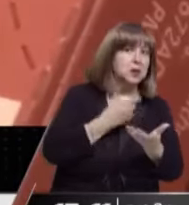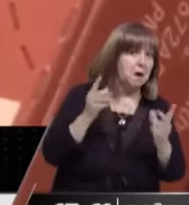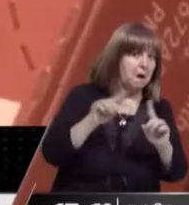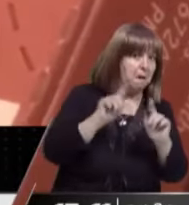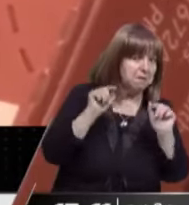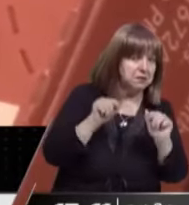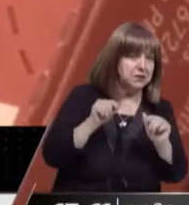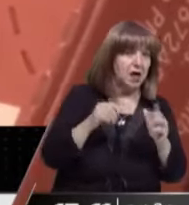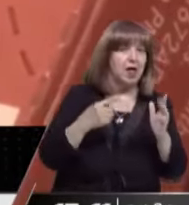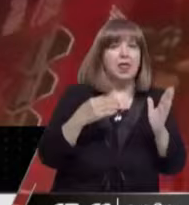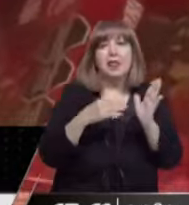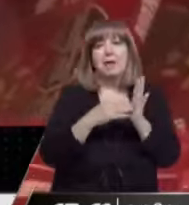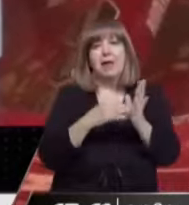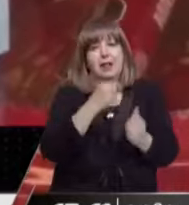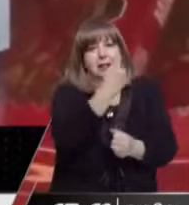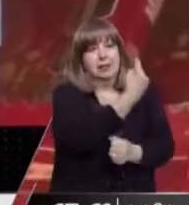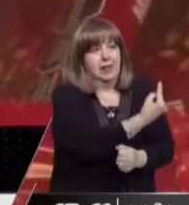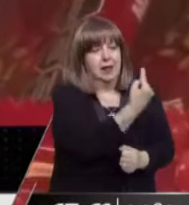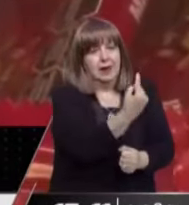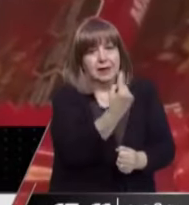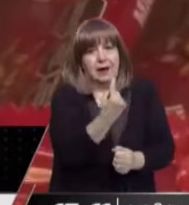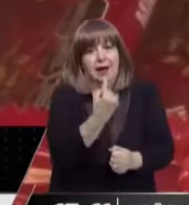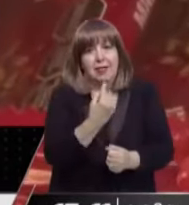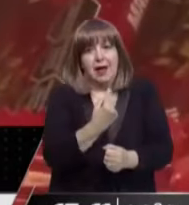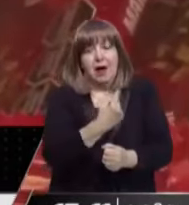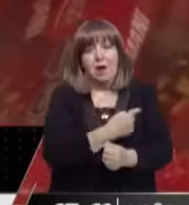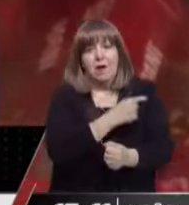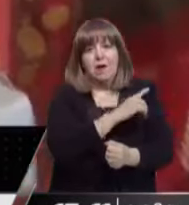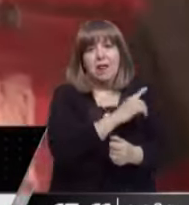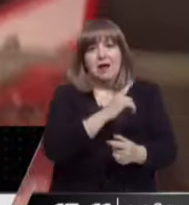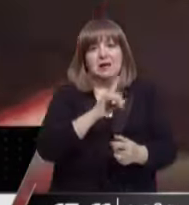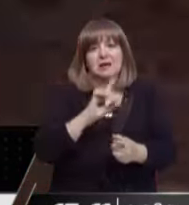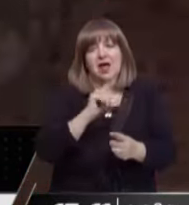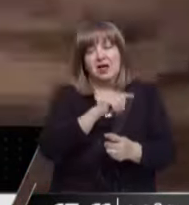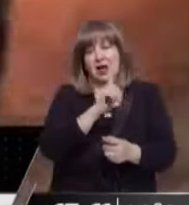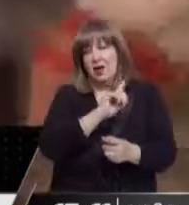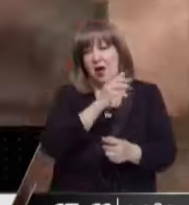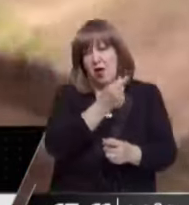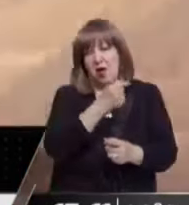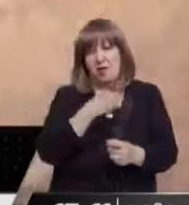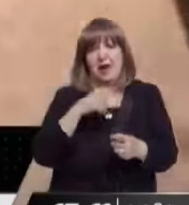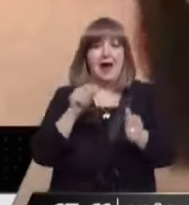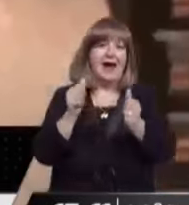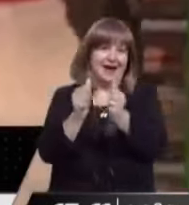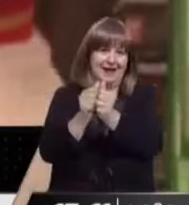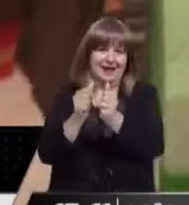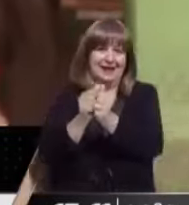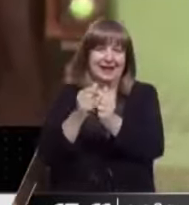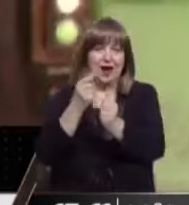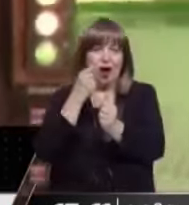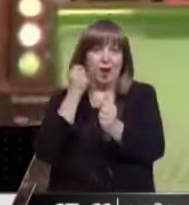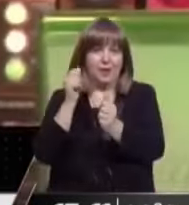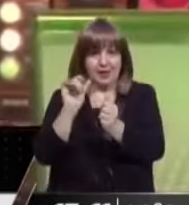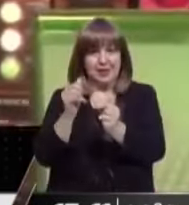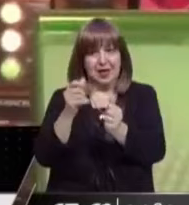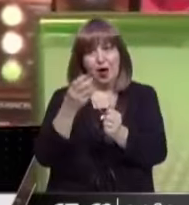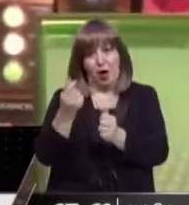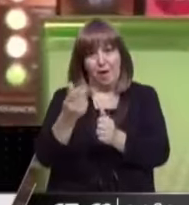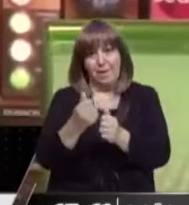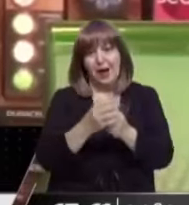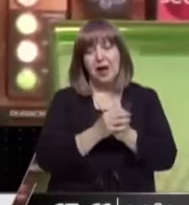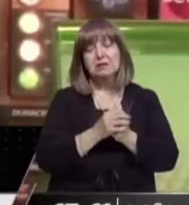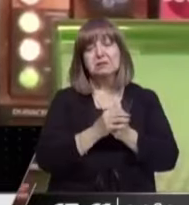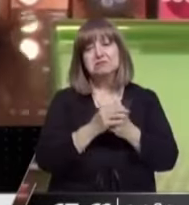es cuestión de cada una. Por ahí no compran ellas, compran sino las parejas y todo eso. Gente, cada uno tiene su opinión personal, como